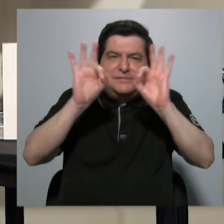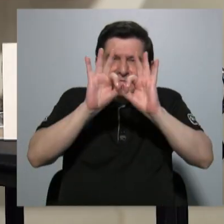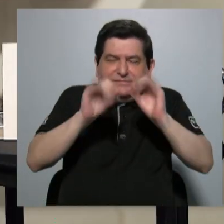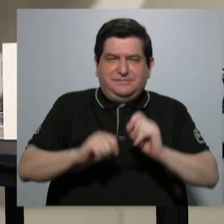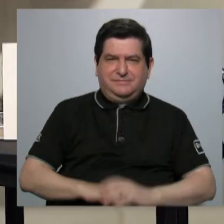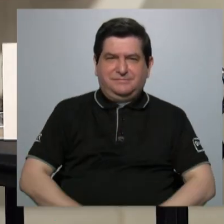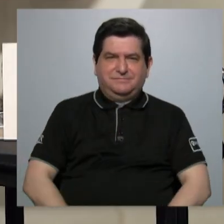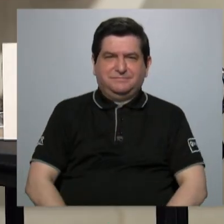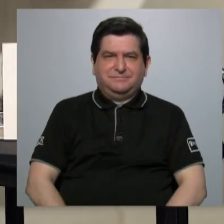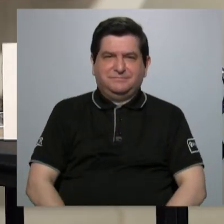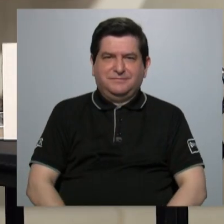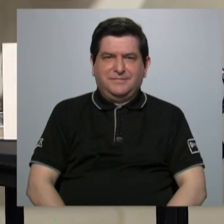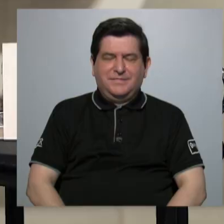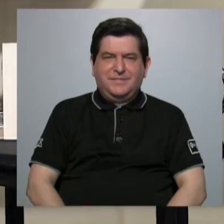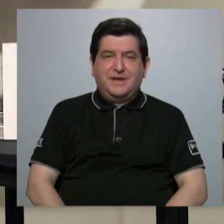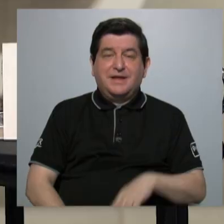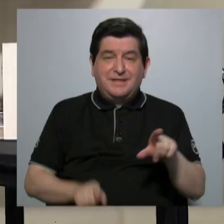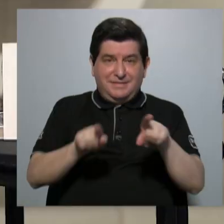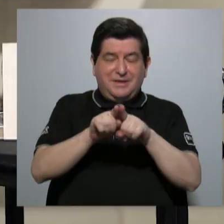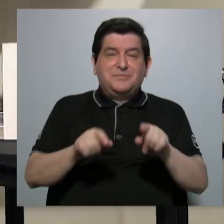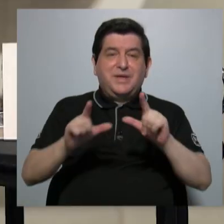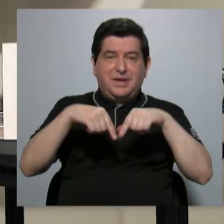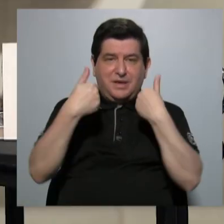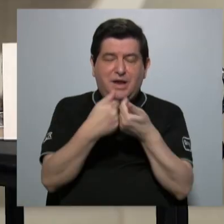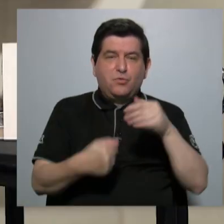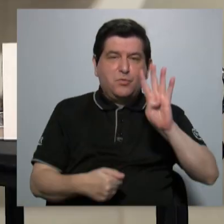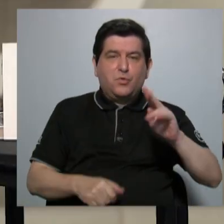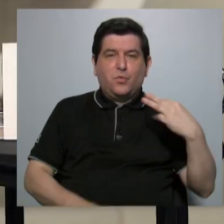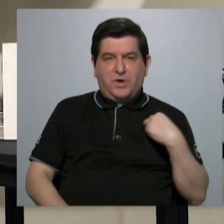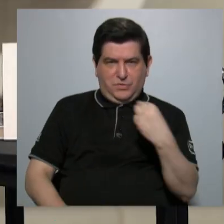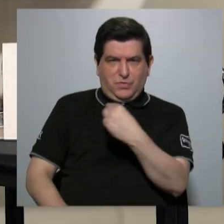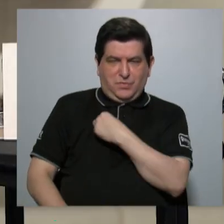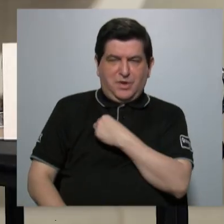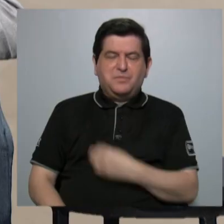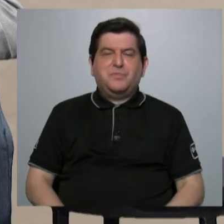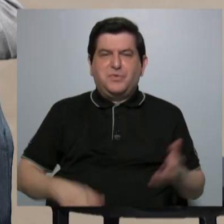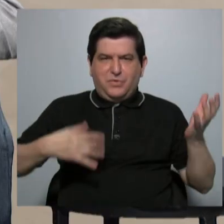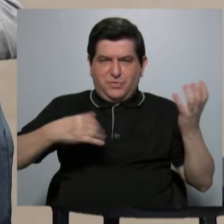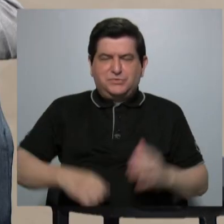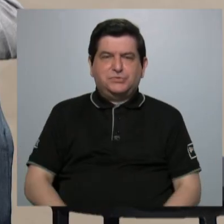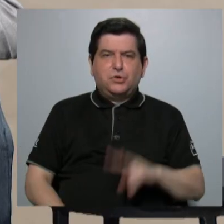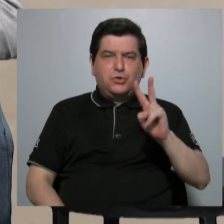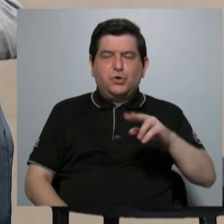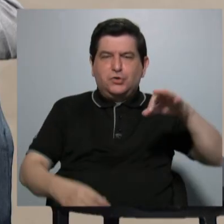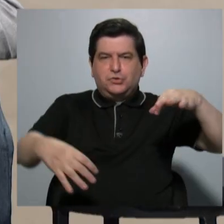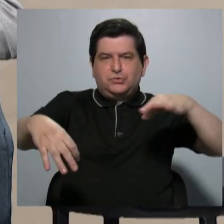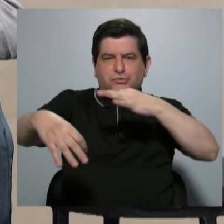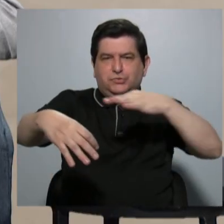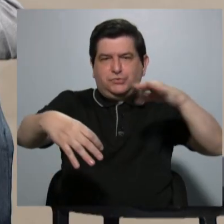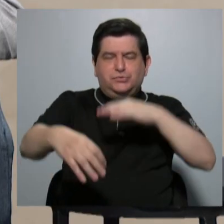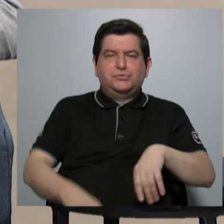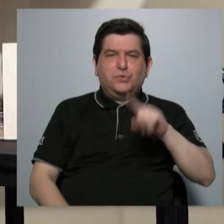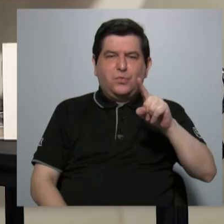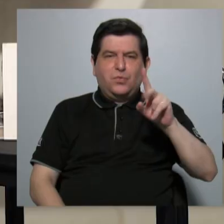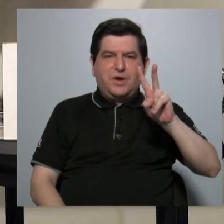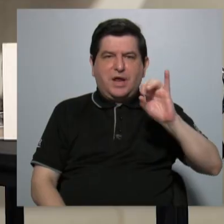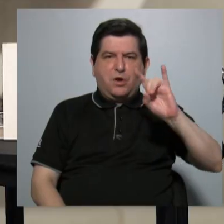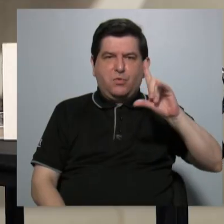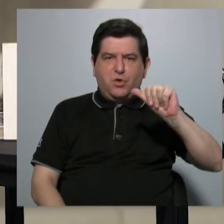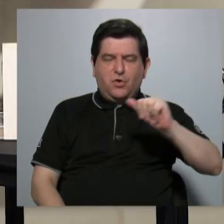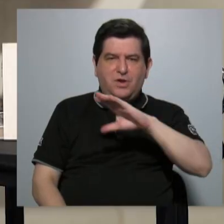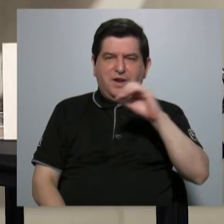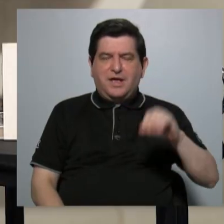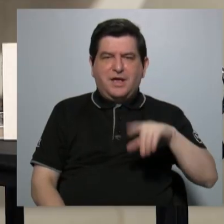Sí, es el Cuarteto de Cuerdas, ¿verdad? El Cuarteto de Cuerdas son 2 violines, una viola y un